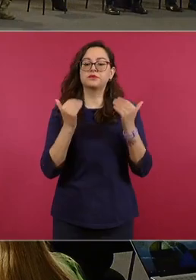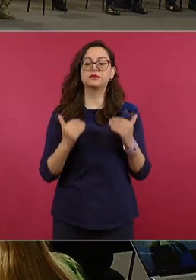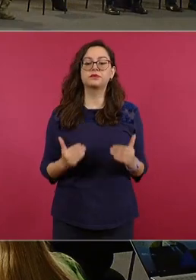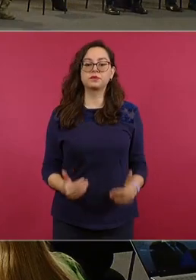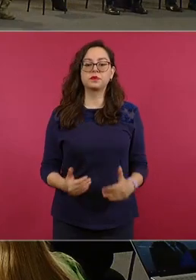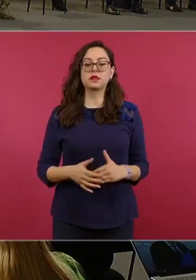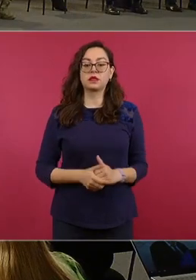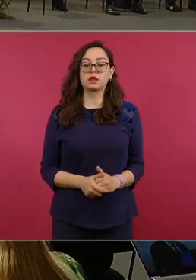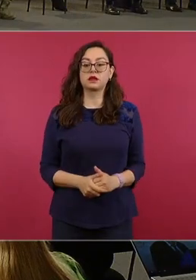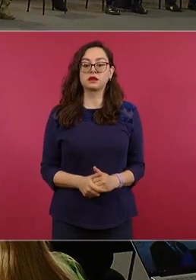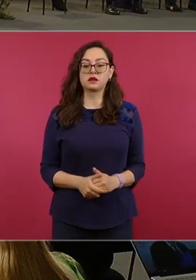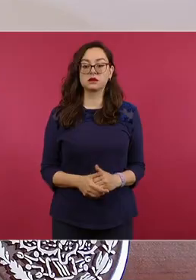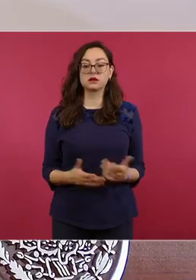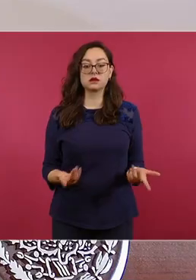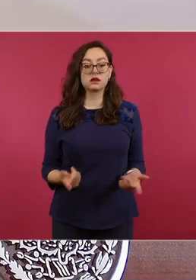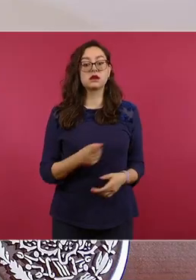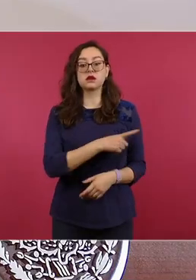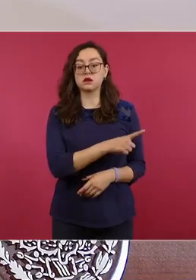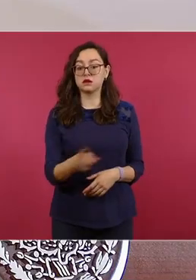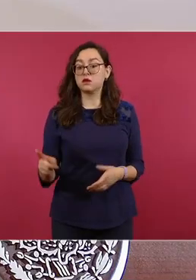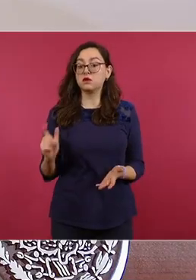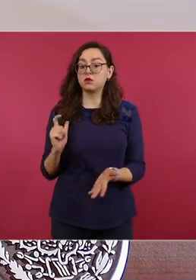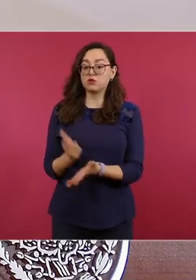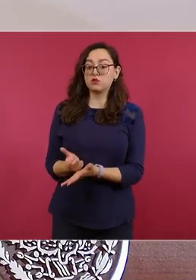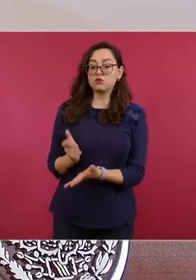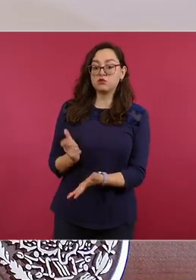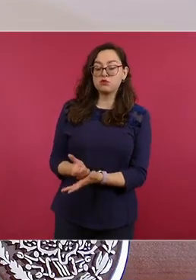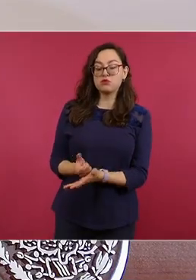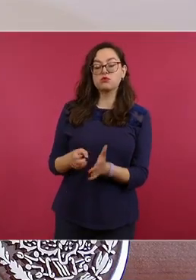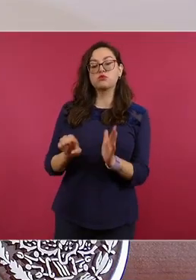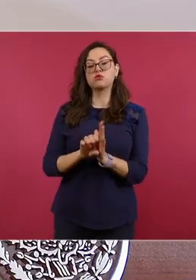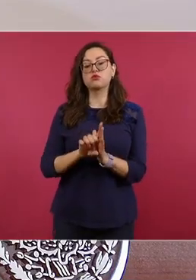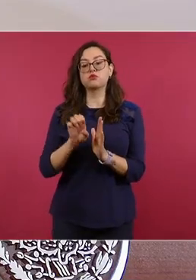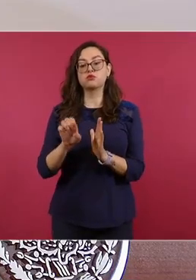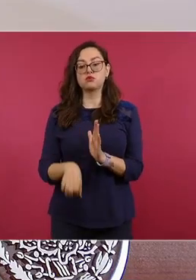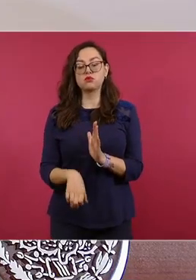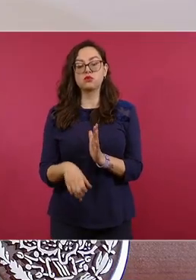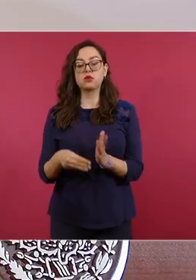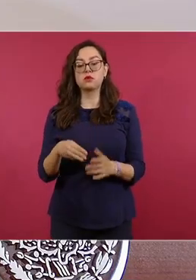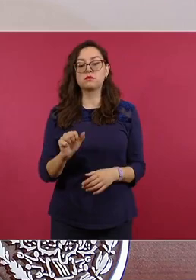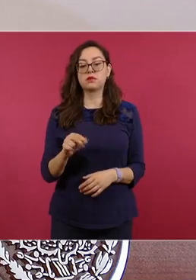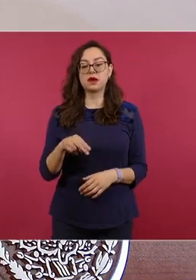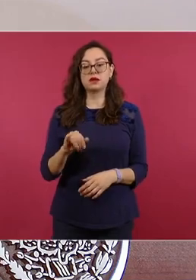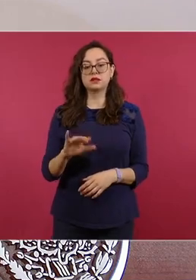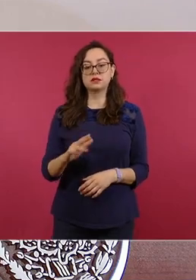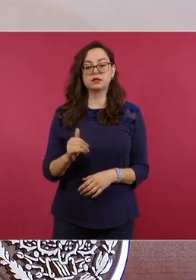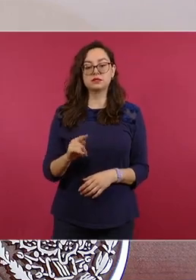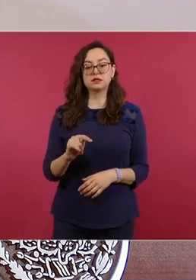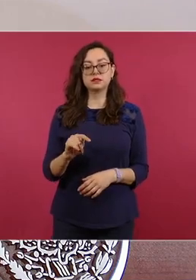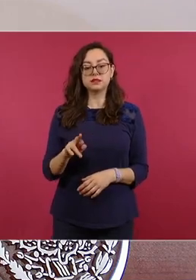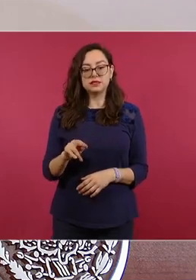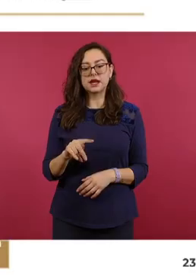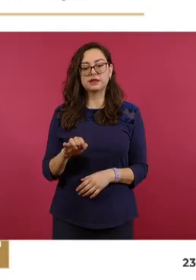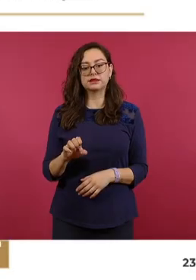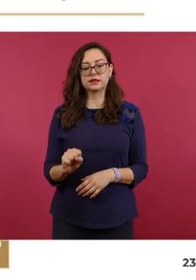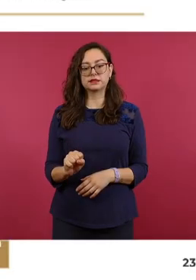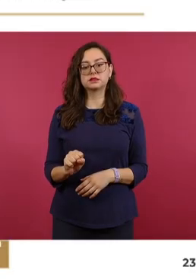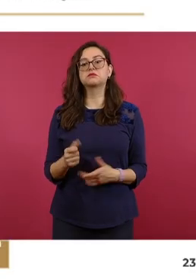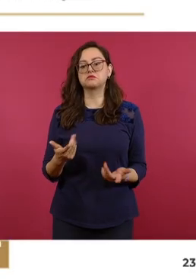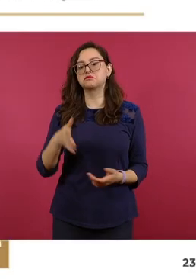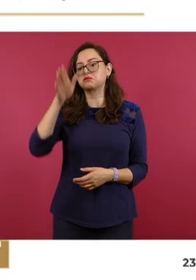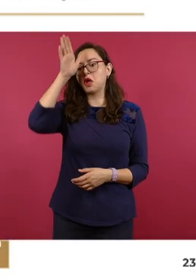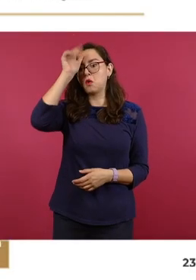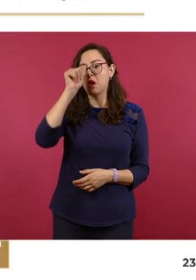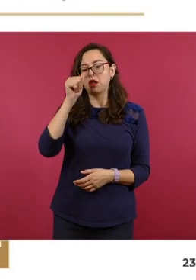casos relevantes de recuperación de deudas, ponemos el ejemplo de Manichartes, que responsablemente llegó a un acuerdo para cubrir